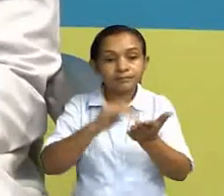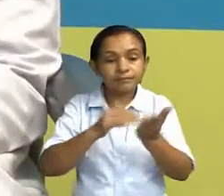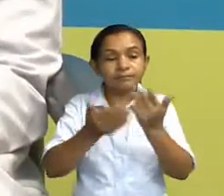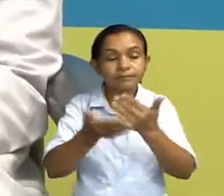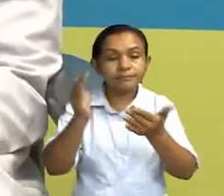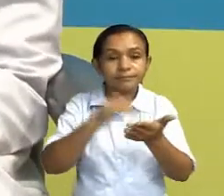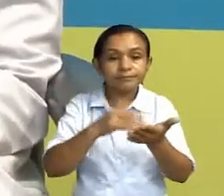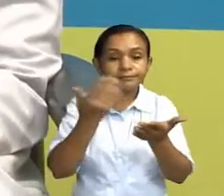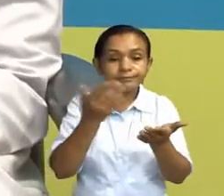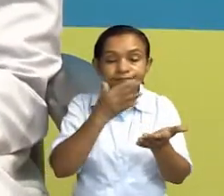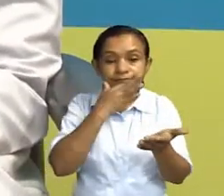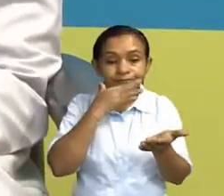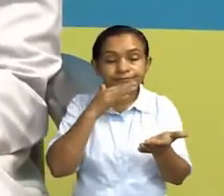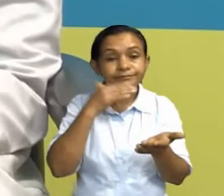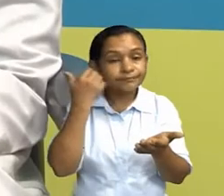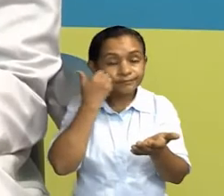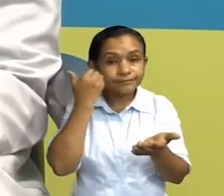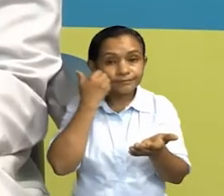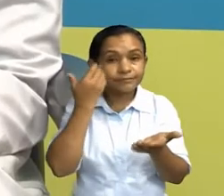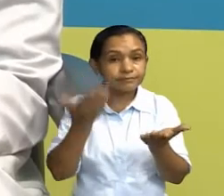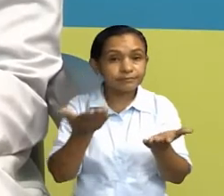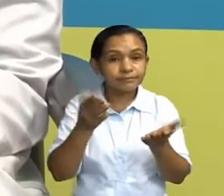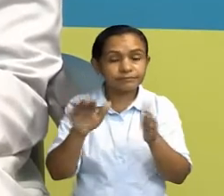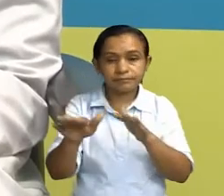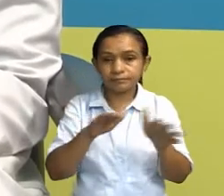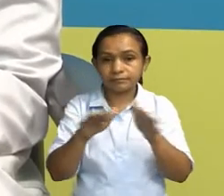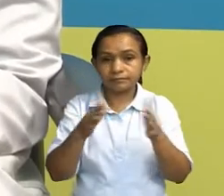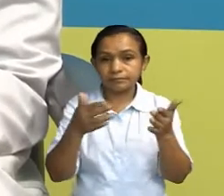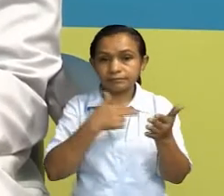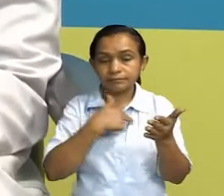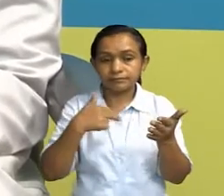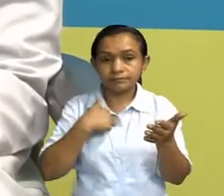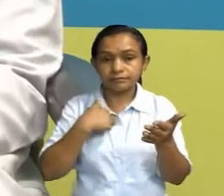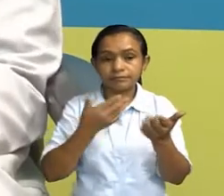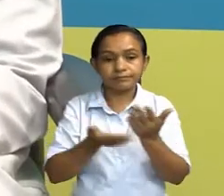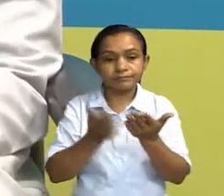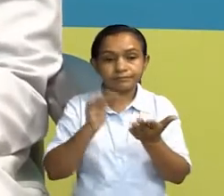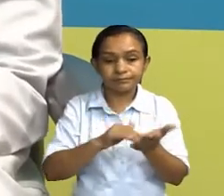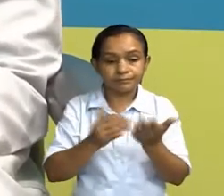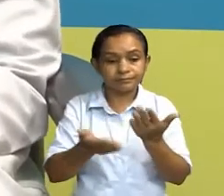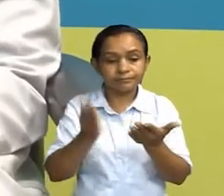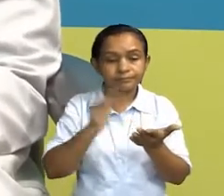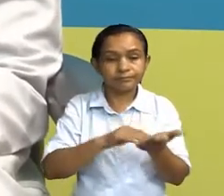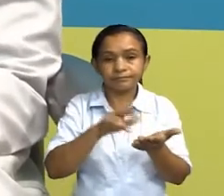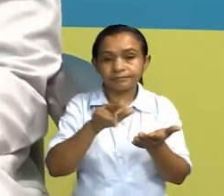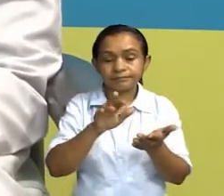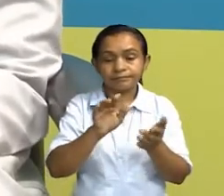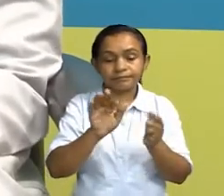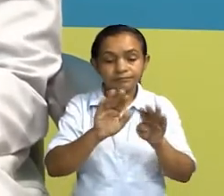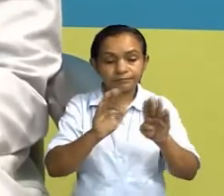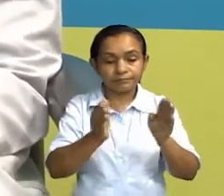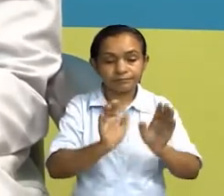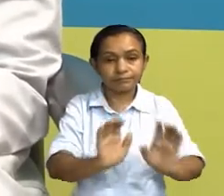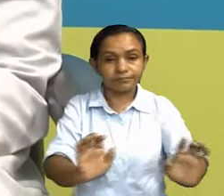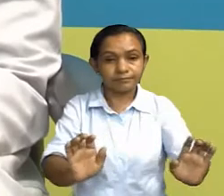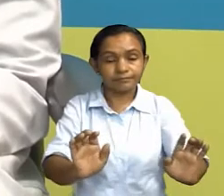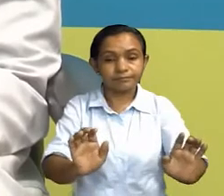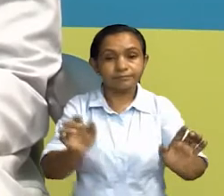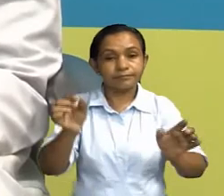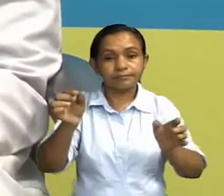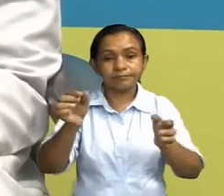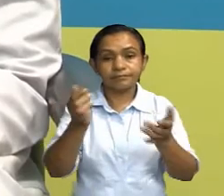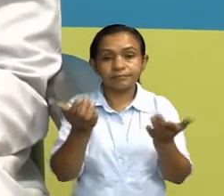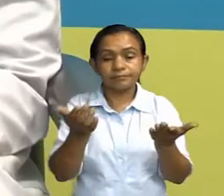infección, porque no va a exponer a múltiples procedimientos a una niña que puede resolver con tratamiento.